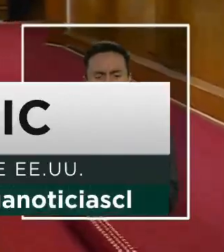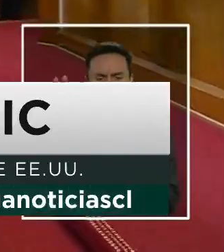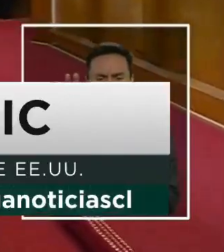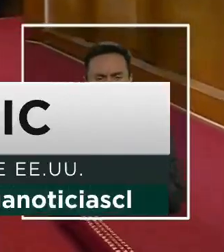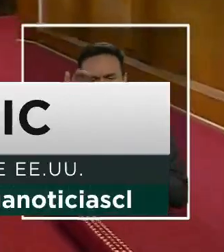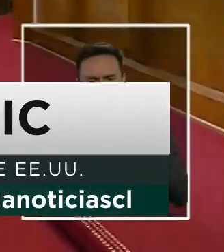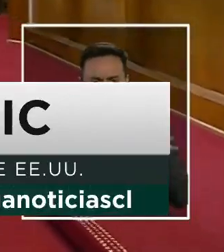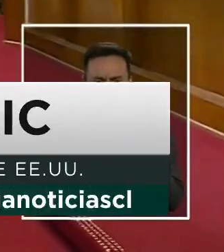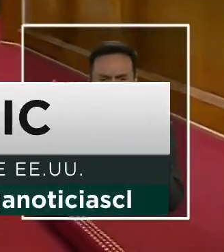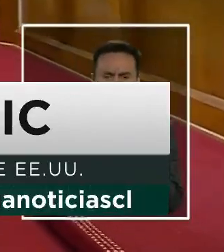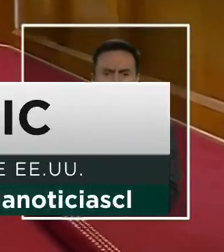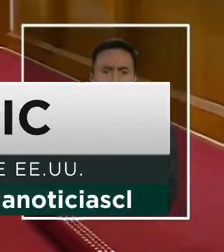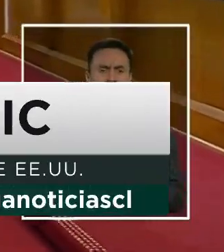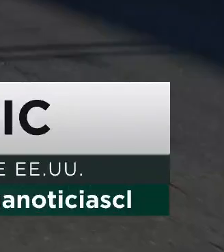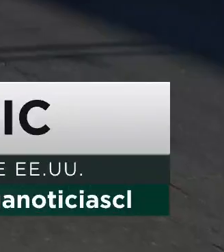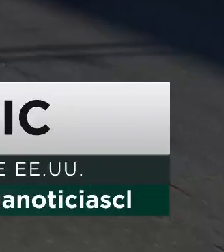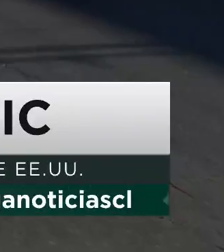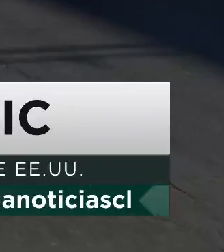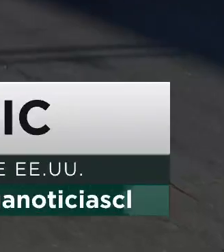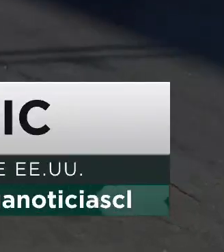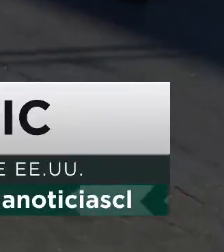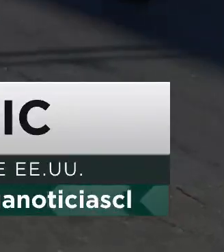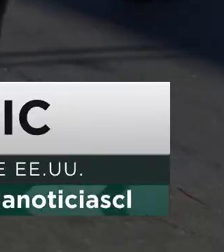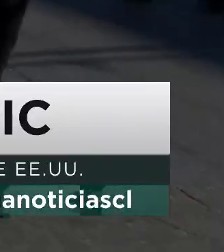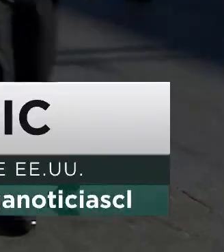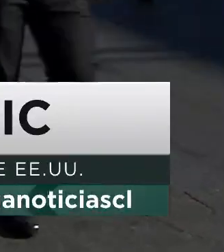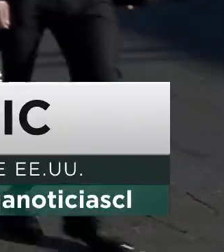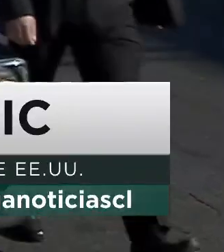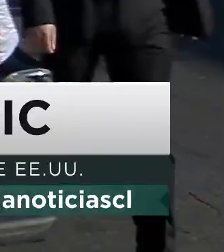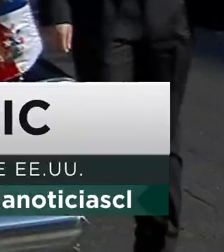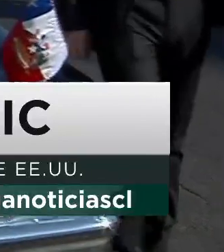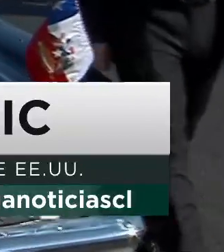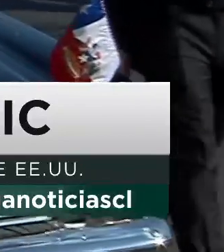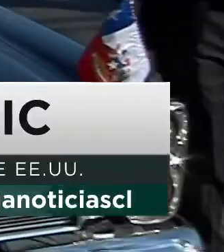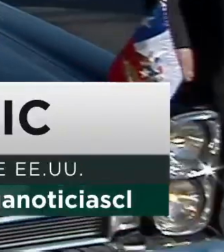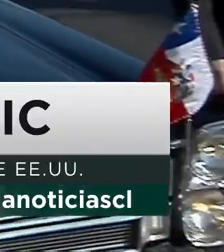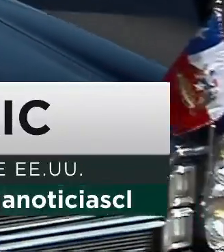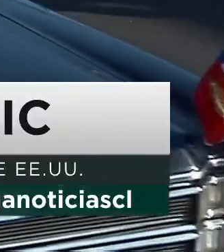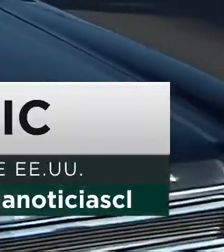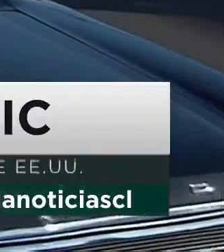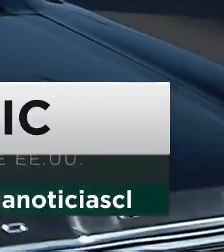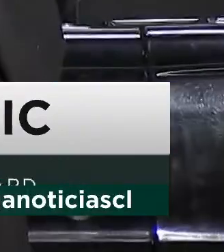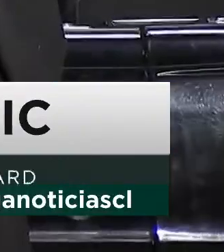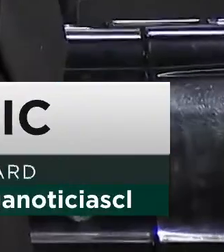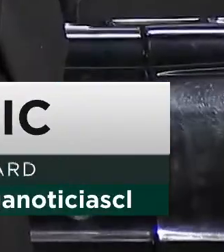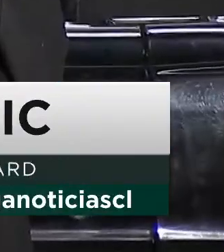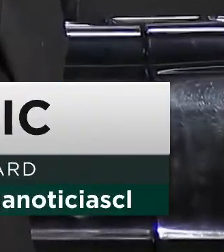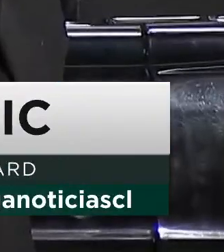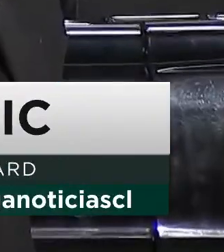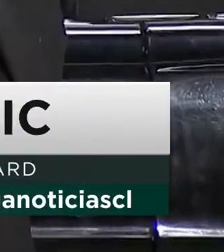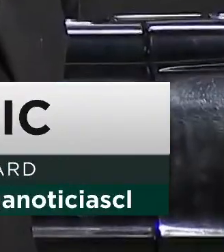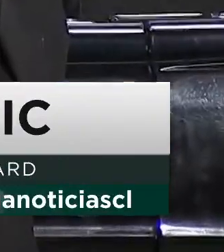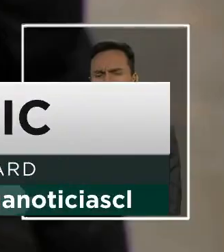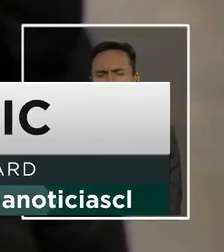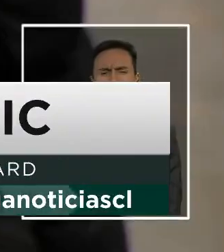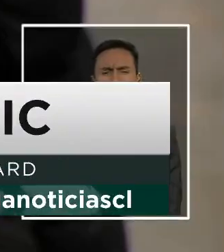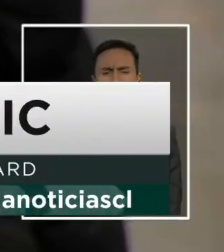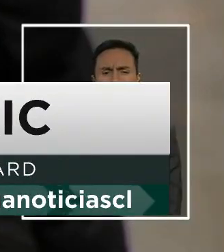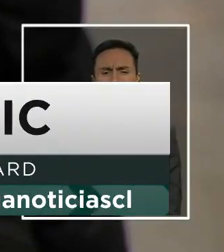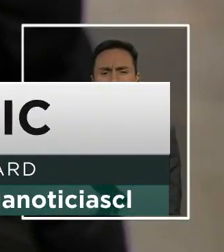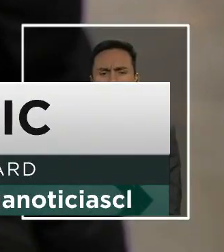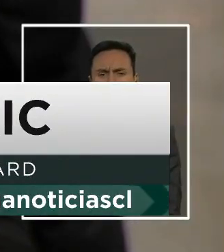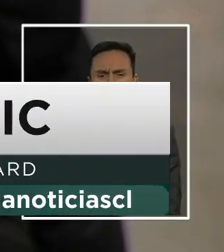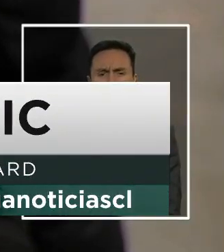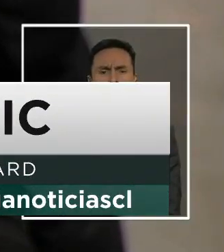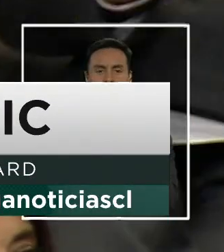los 138 minutos que duró su alocución, el jefe de Estado, que llegó en un Ford Galaxy conducido por una mujer,